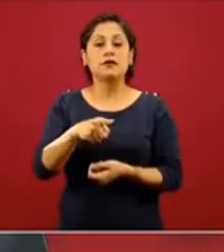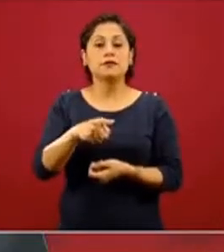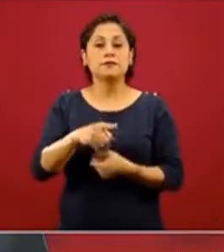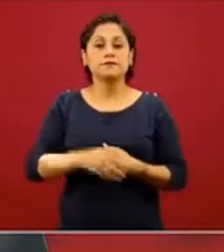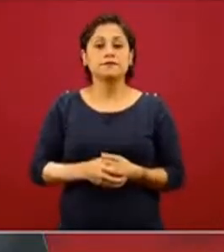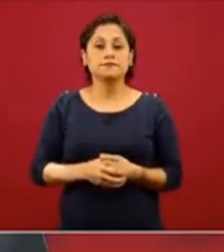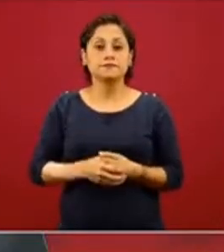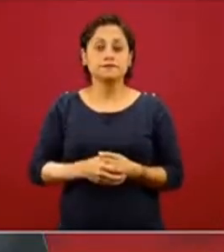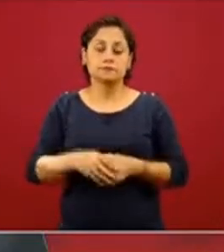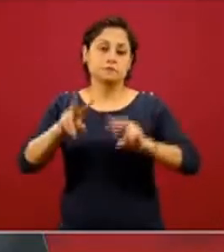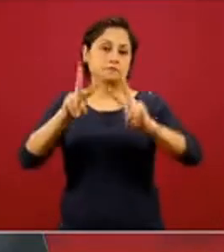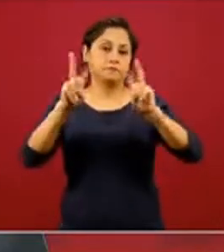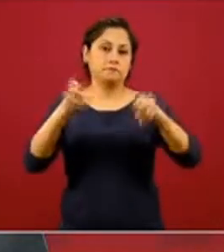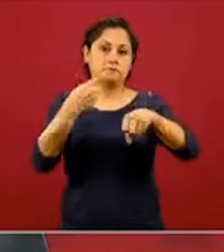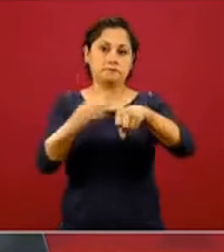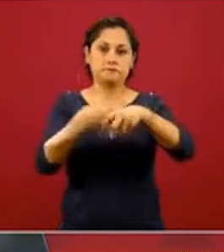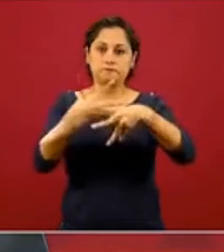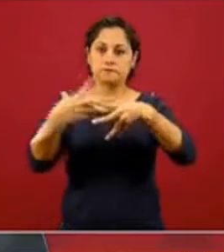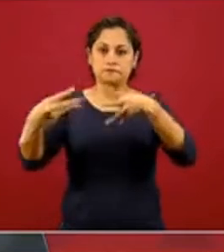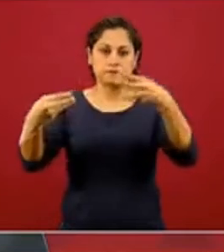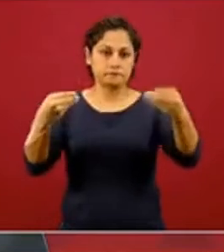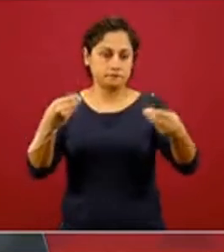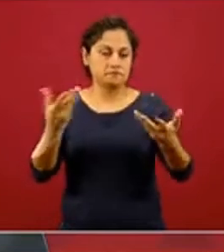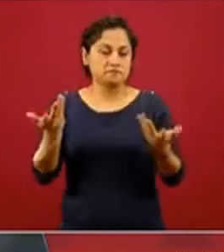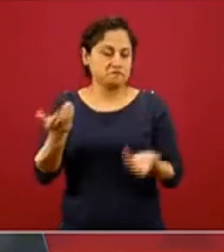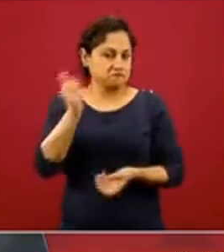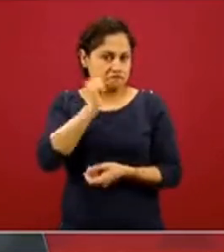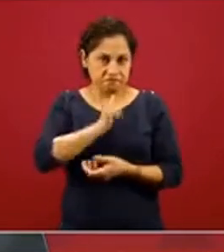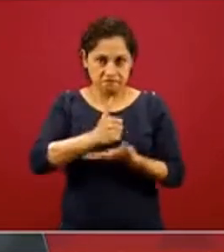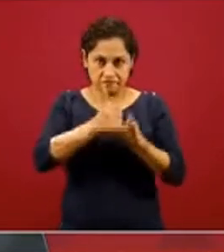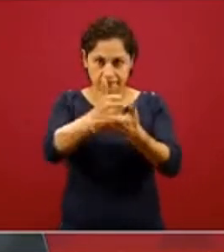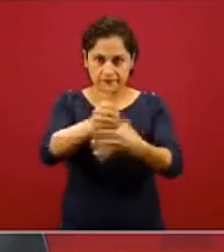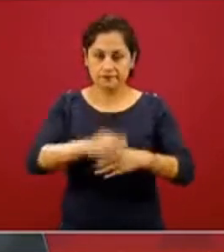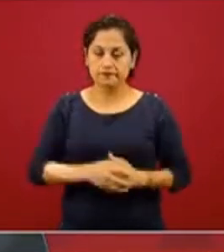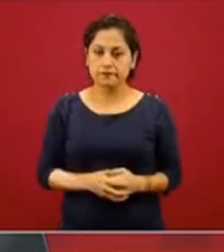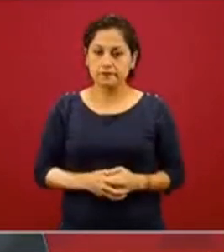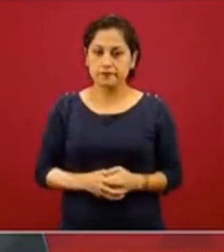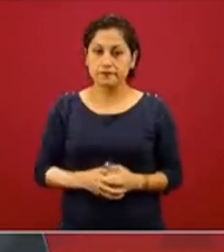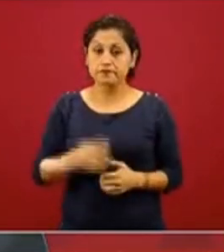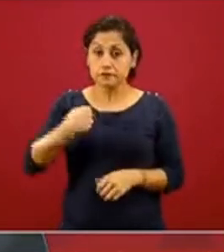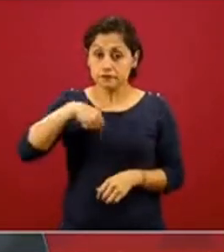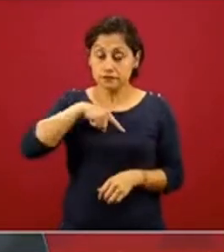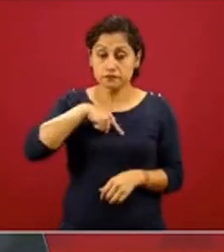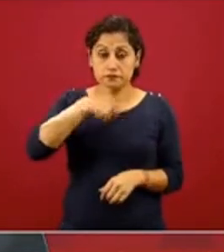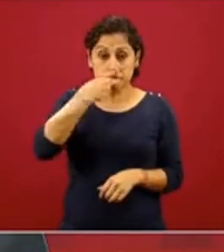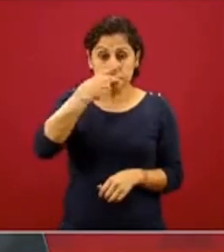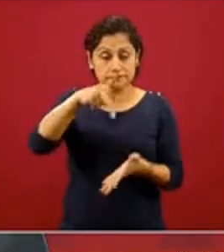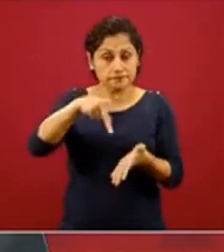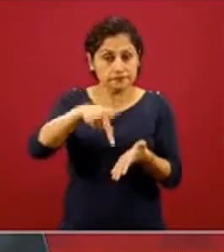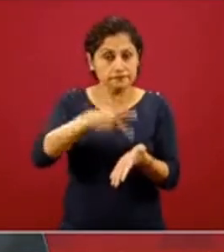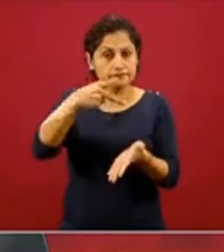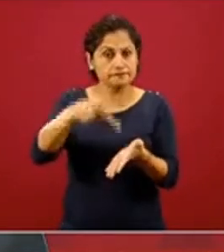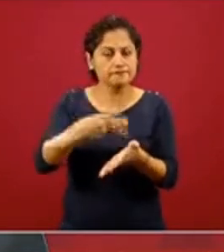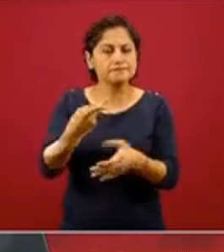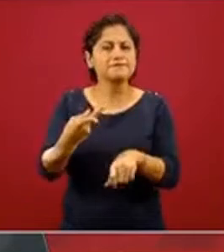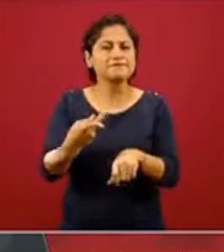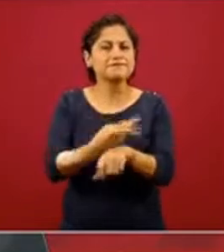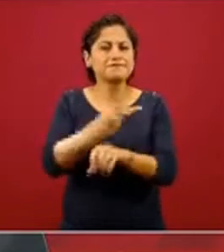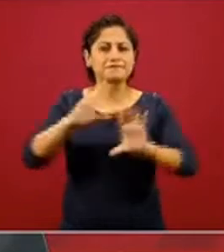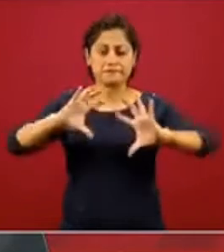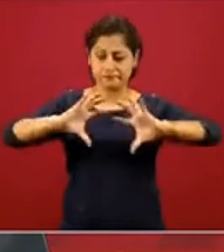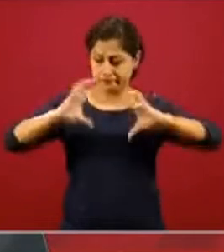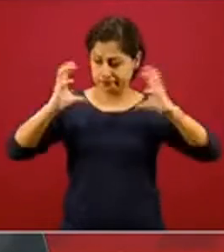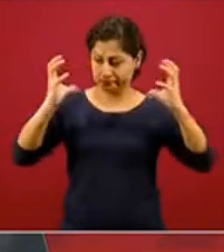una epidemia como esta. Hemos dicho una y otra vez que en todo el mundo una epidemia